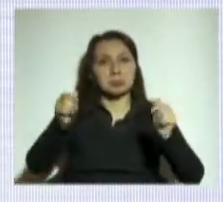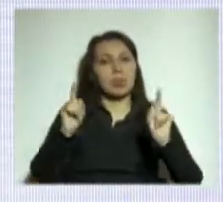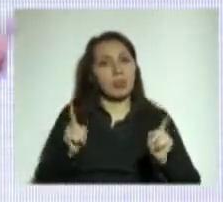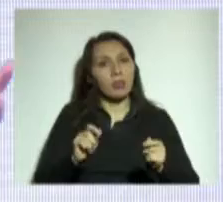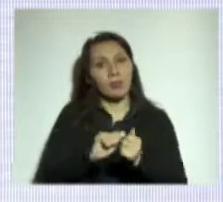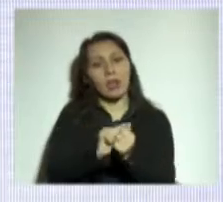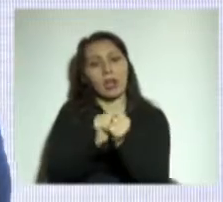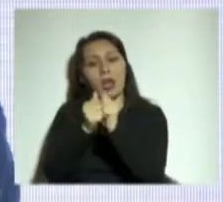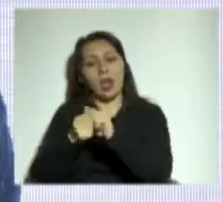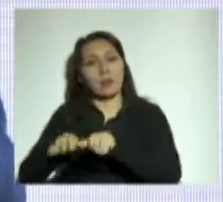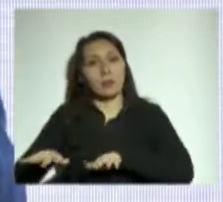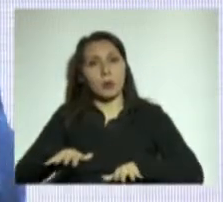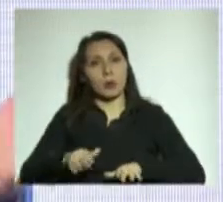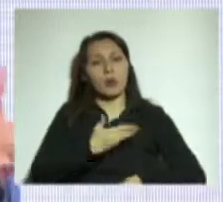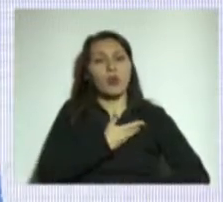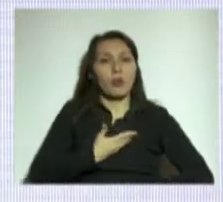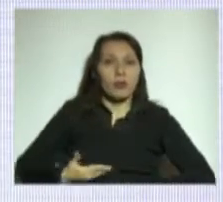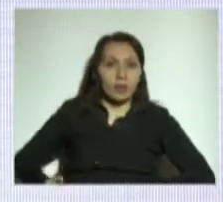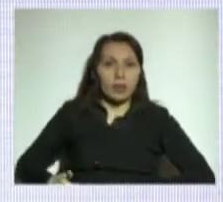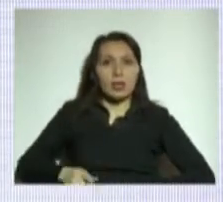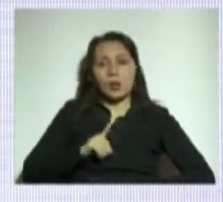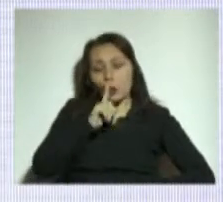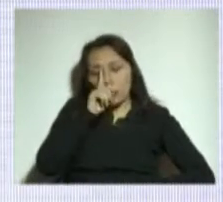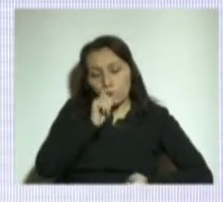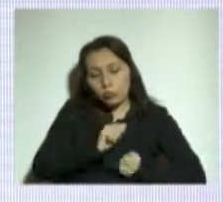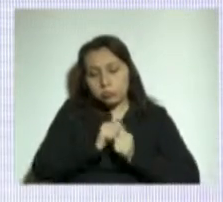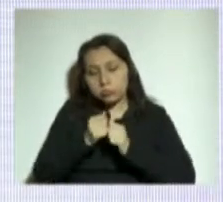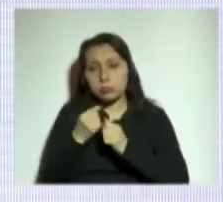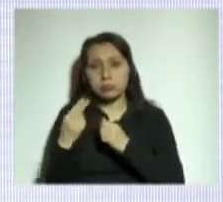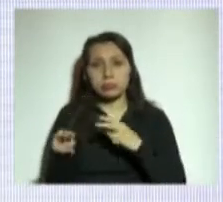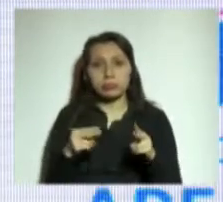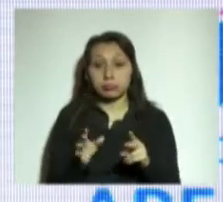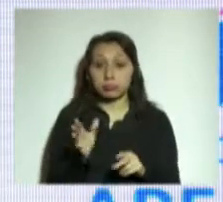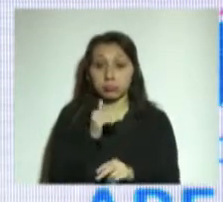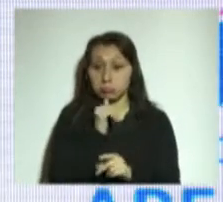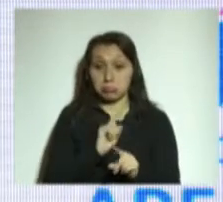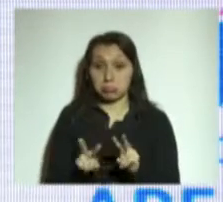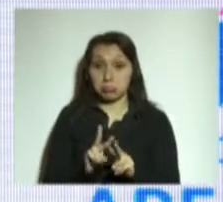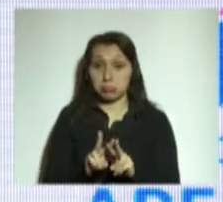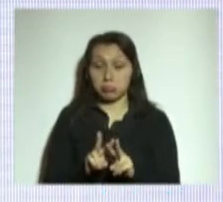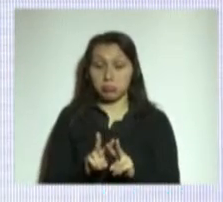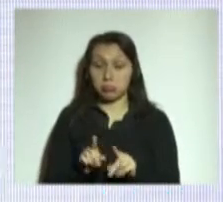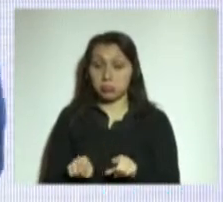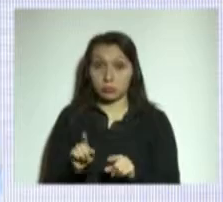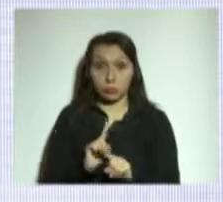los instrumentos y la gobernanza a cada uno de esos elementos. Porque si no haces eso,